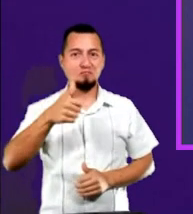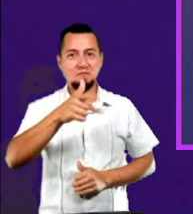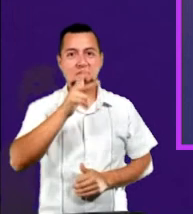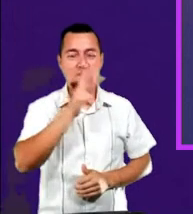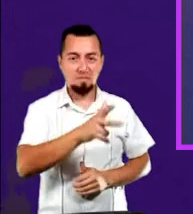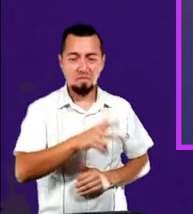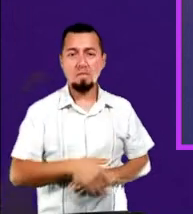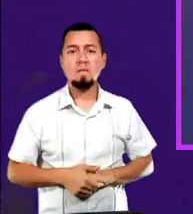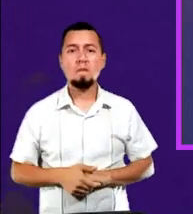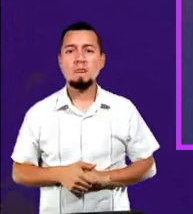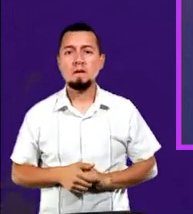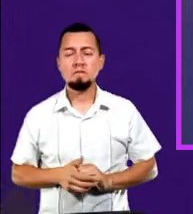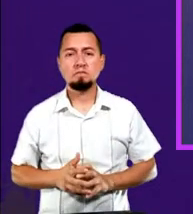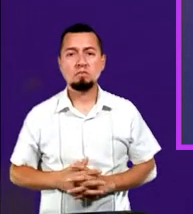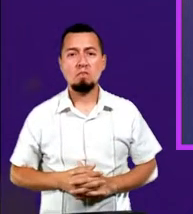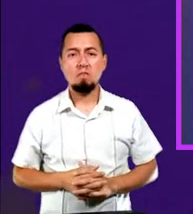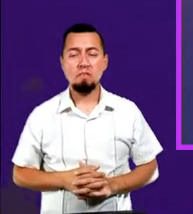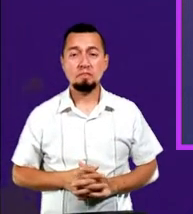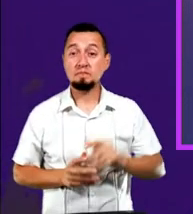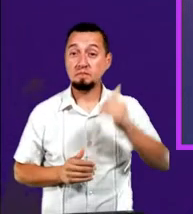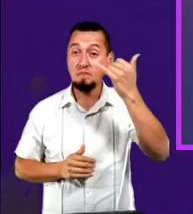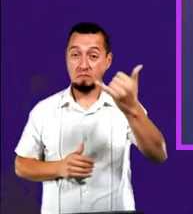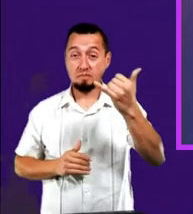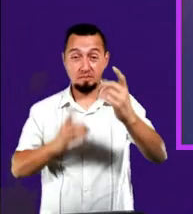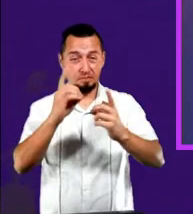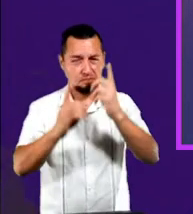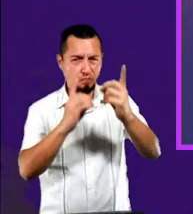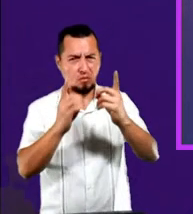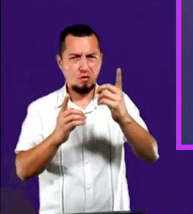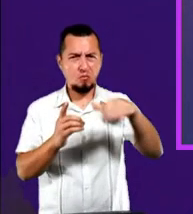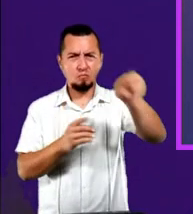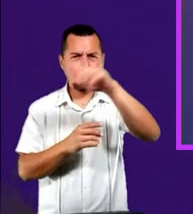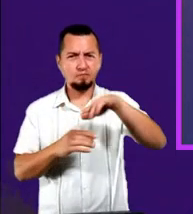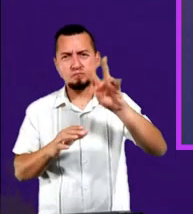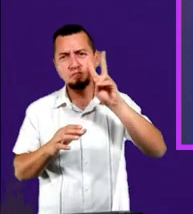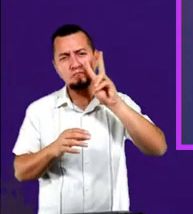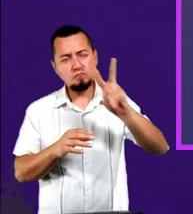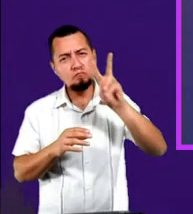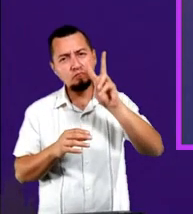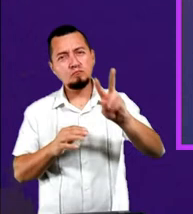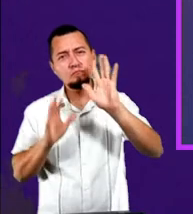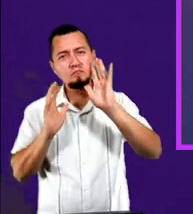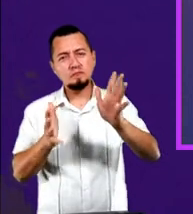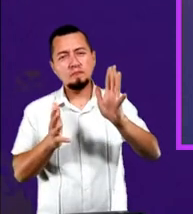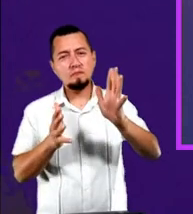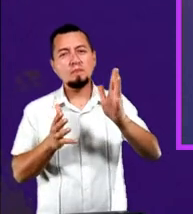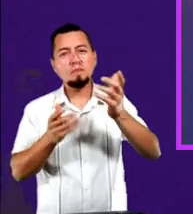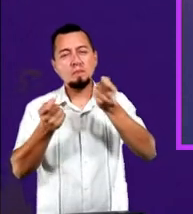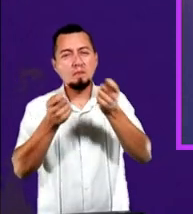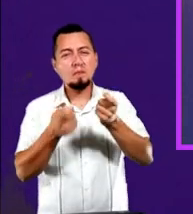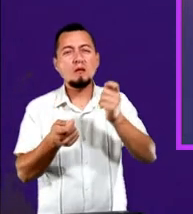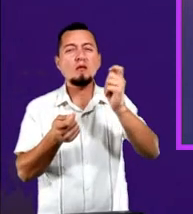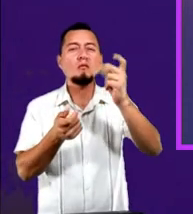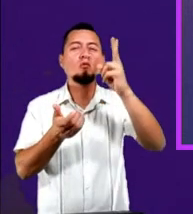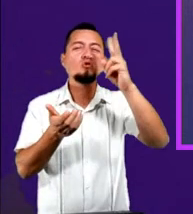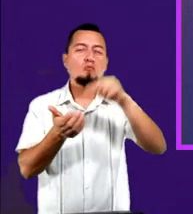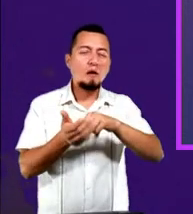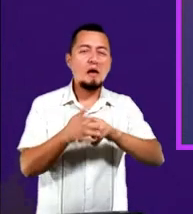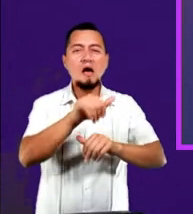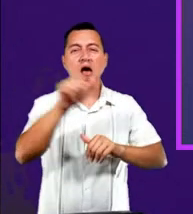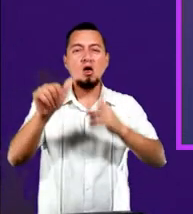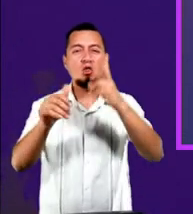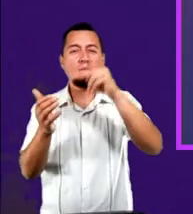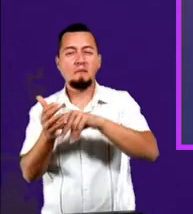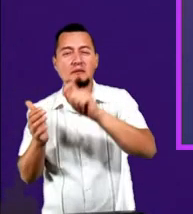y deportistas que todas y todos, independientemente de edades, por las lecturas, ubicamos el